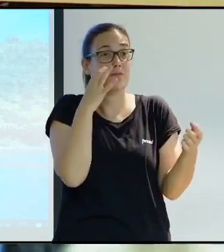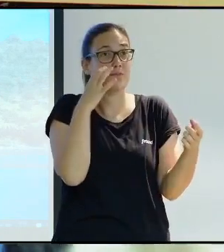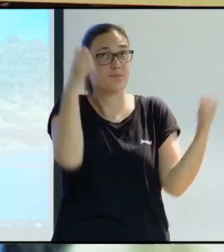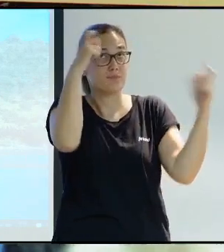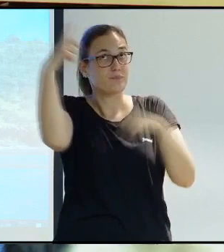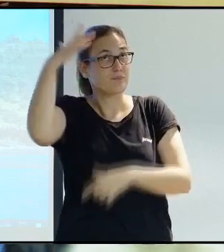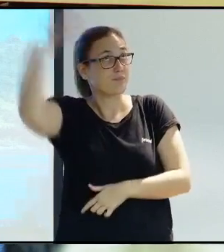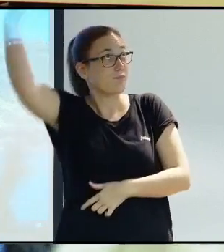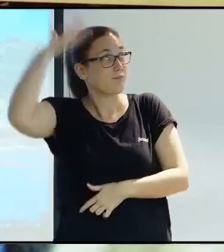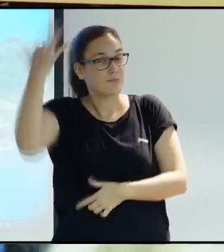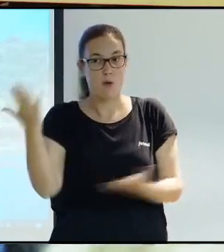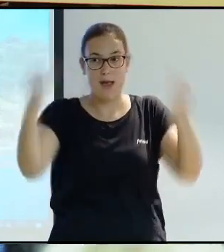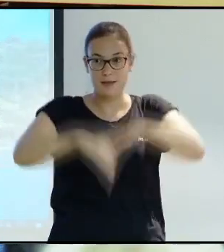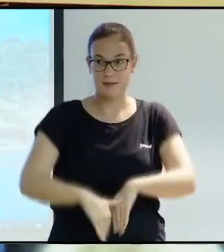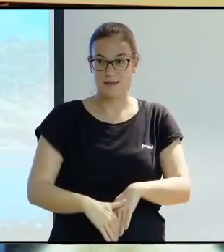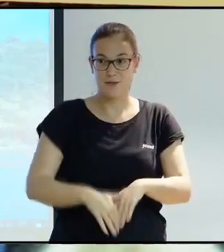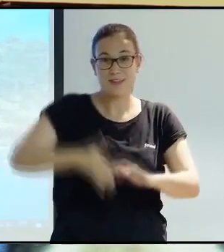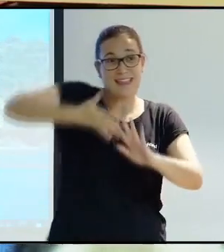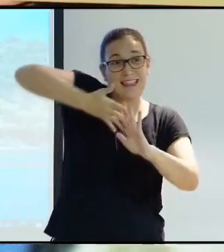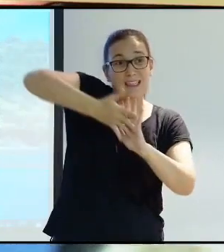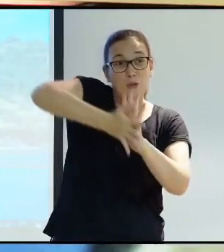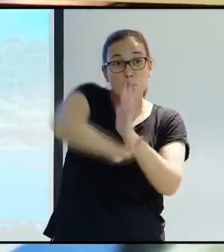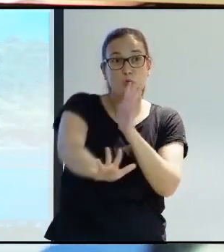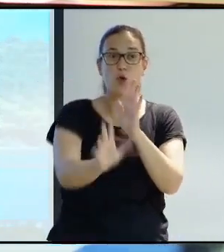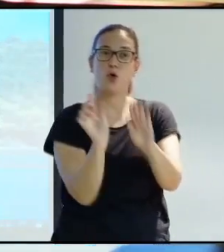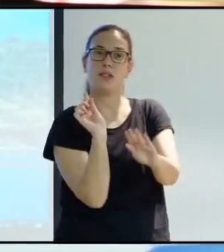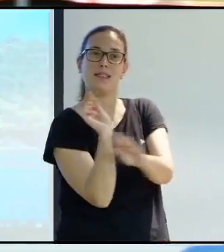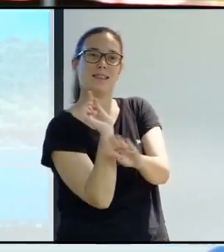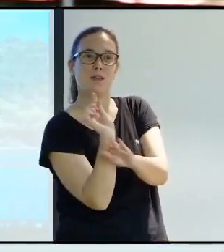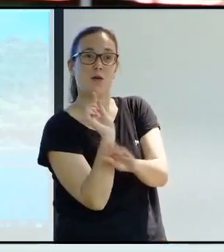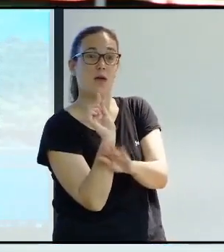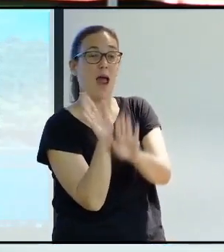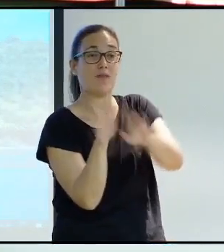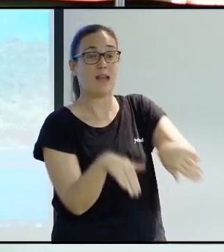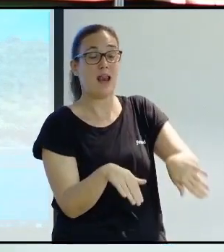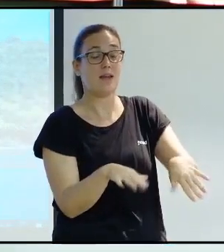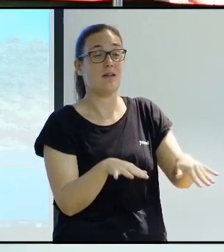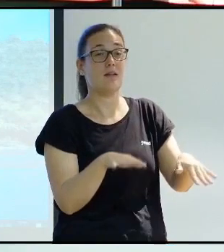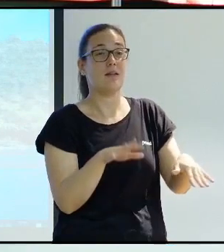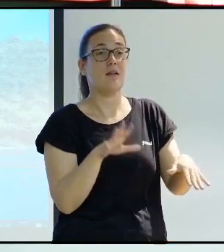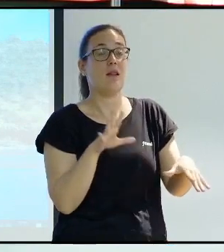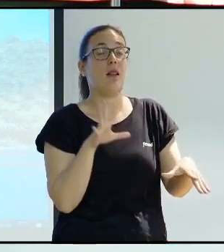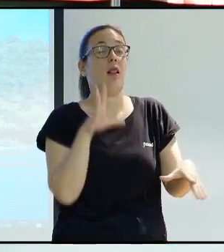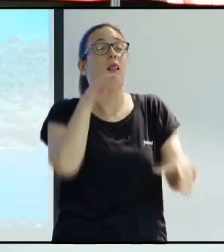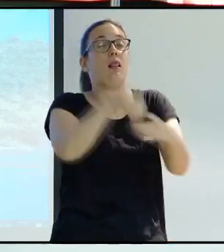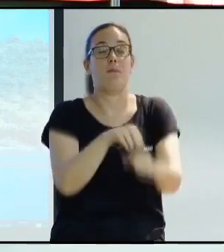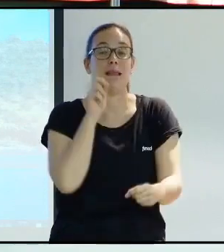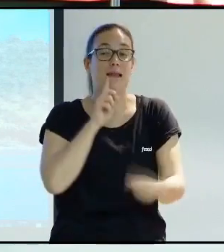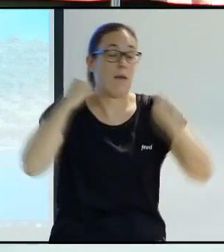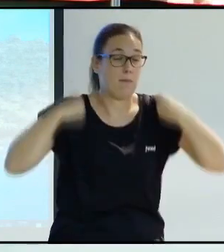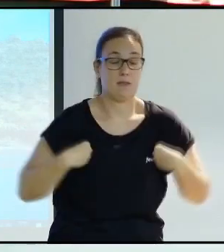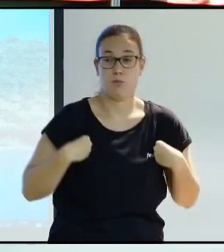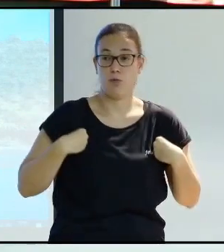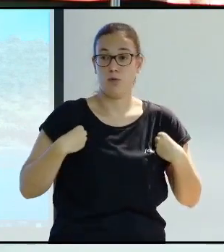el discurso crítico acaba cayendo en las falacias propias del discurso al que